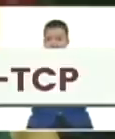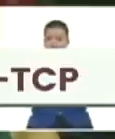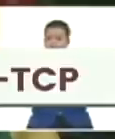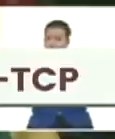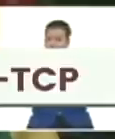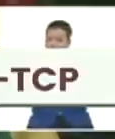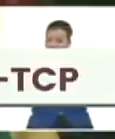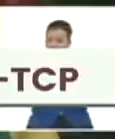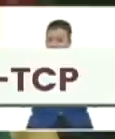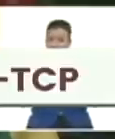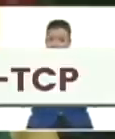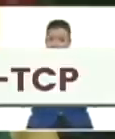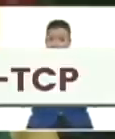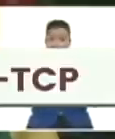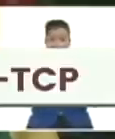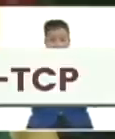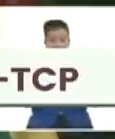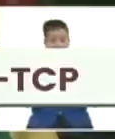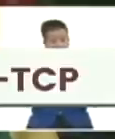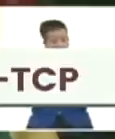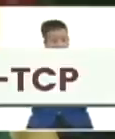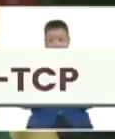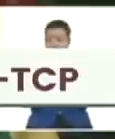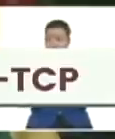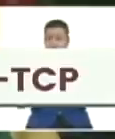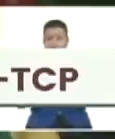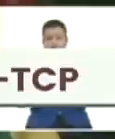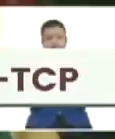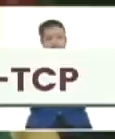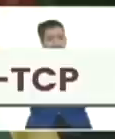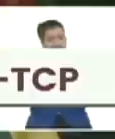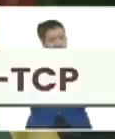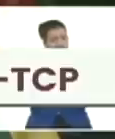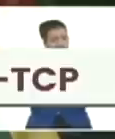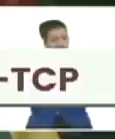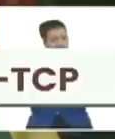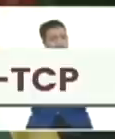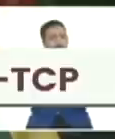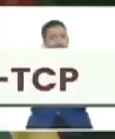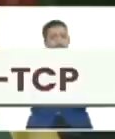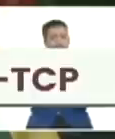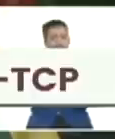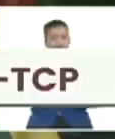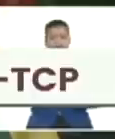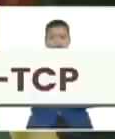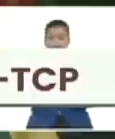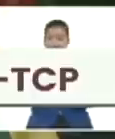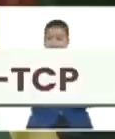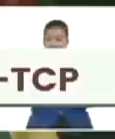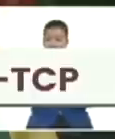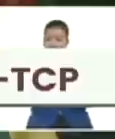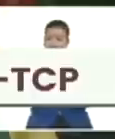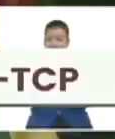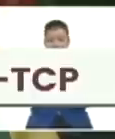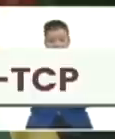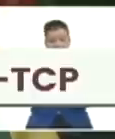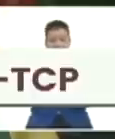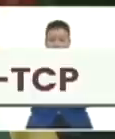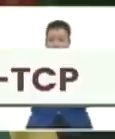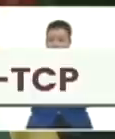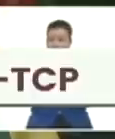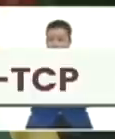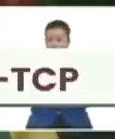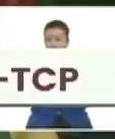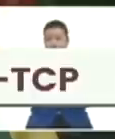marco, ratificamos nuestro firme compromiso con el derecho internacional, el multilateralismo y la Carta de las